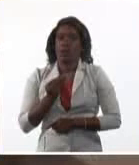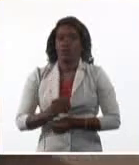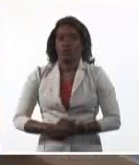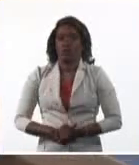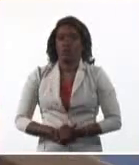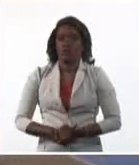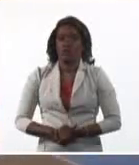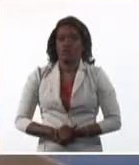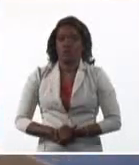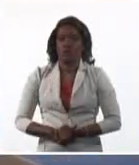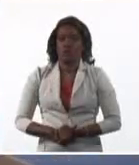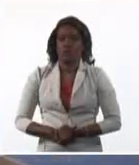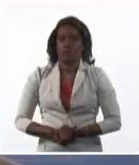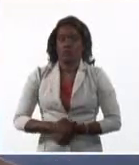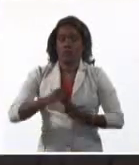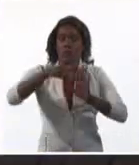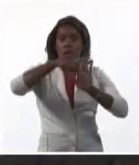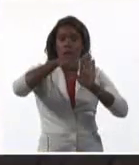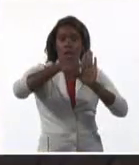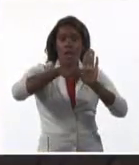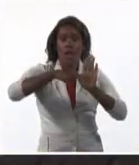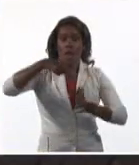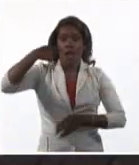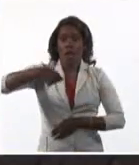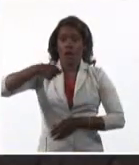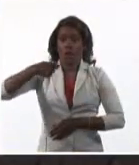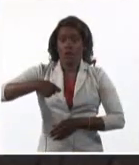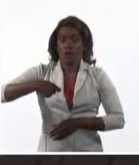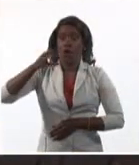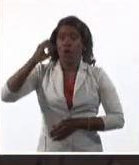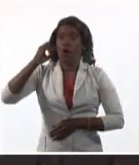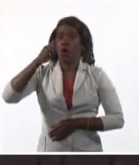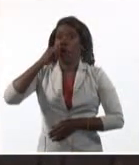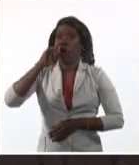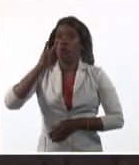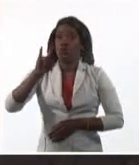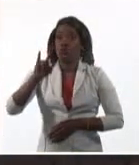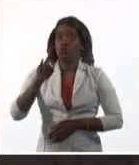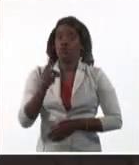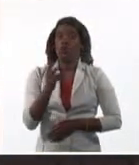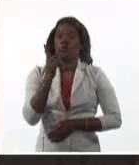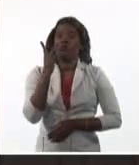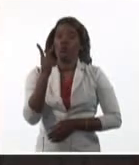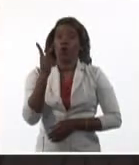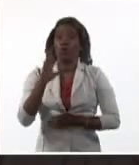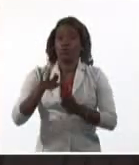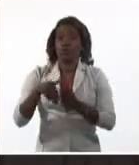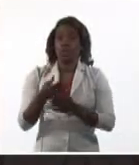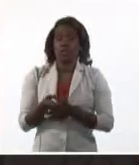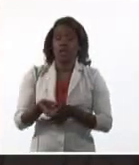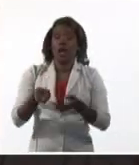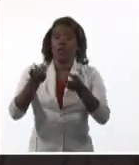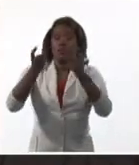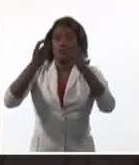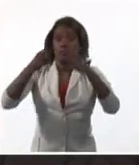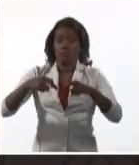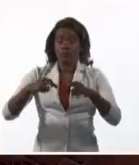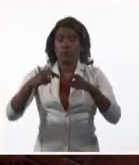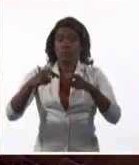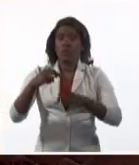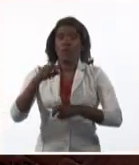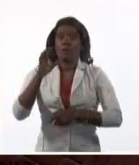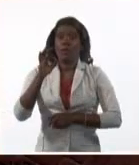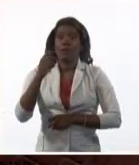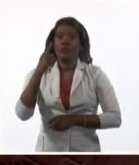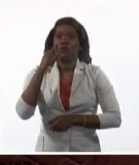El Tribunal de Naciones Unidas escucha por segundo día consecutivo acerca de los desplazamientos y asesinatos de miles de personas en la Franja